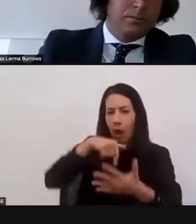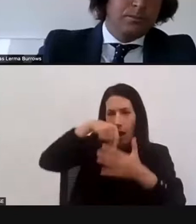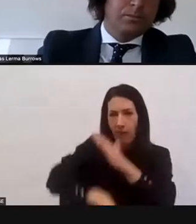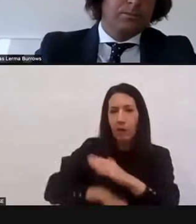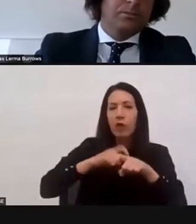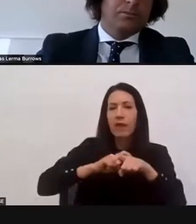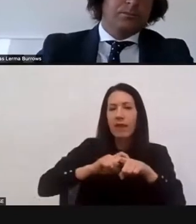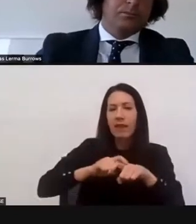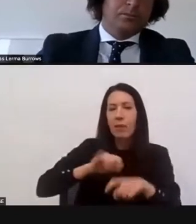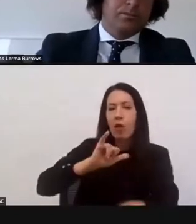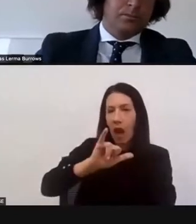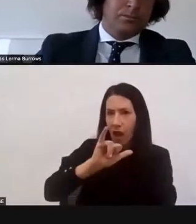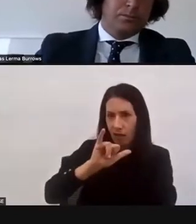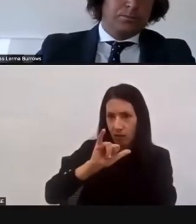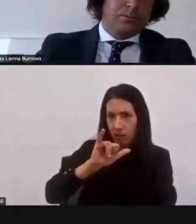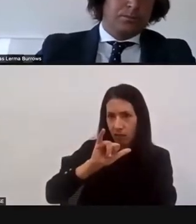existen,